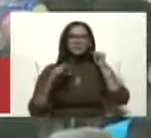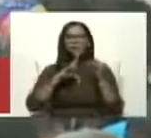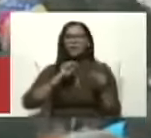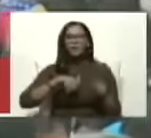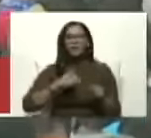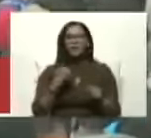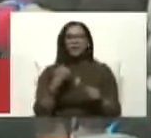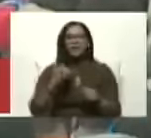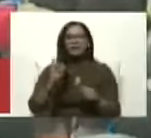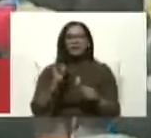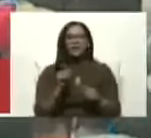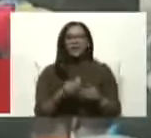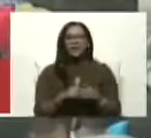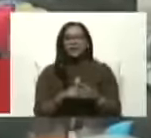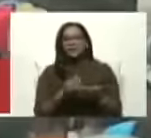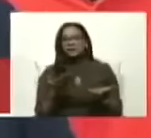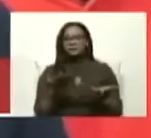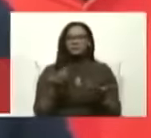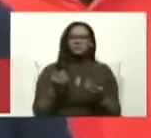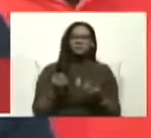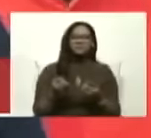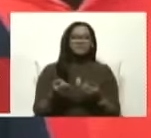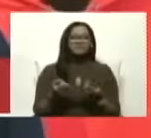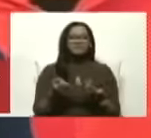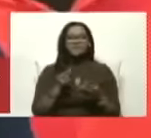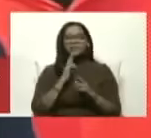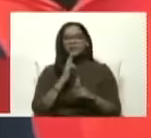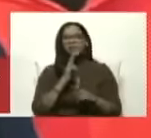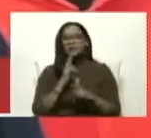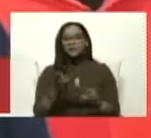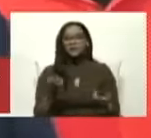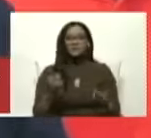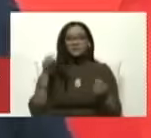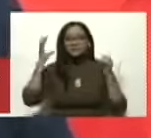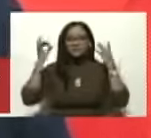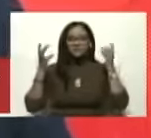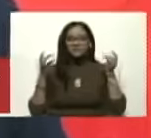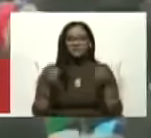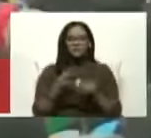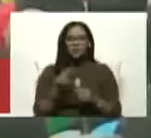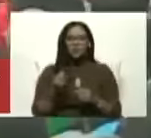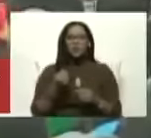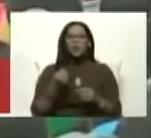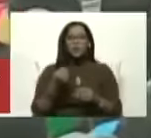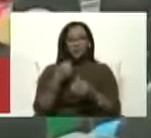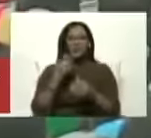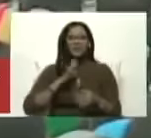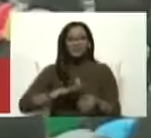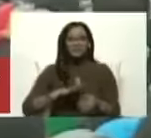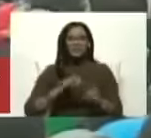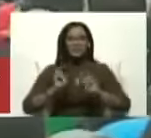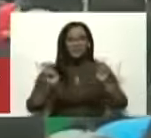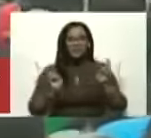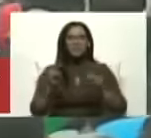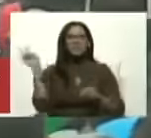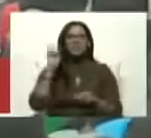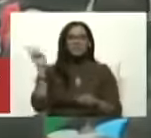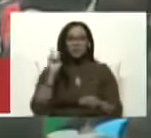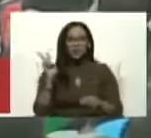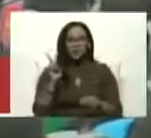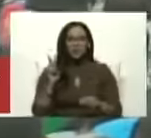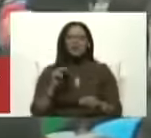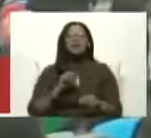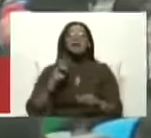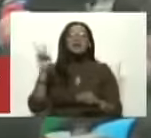haber excusa, porque lo que está en juego es Venezuela. Lo que está en juego es la Venezuela